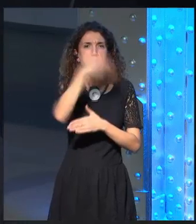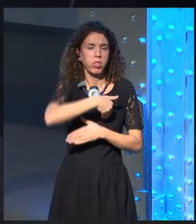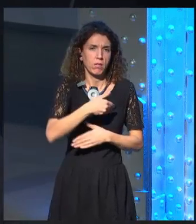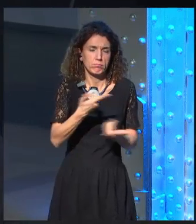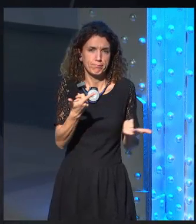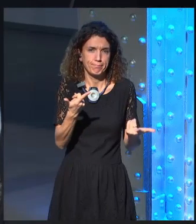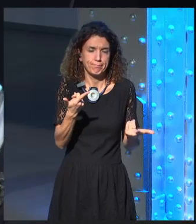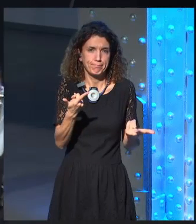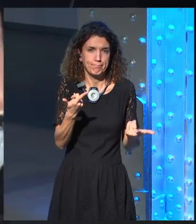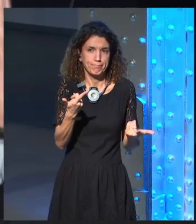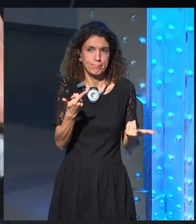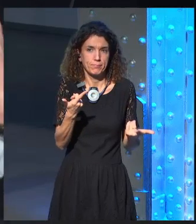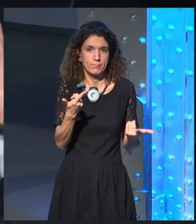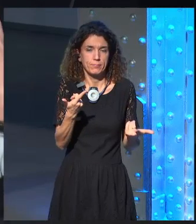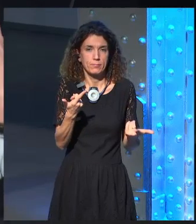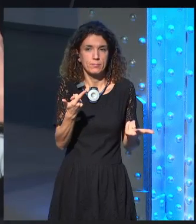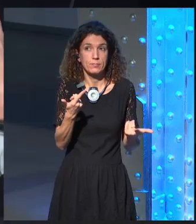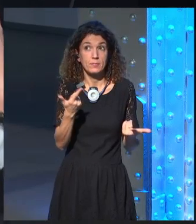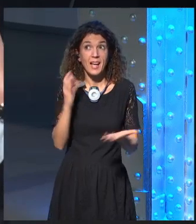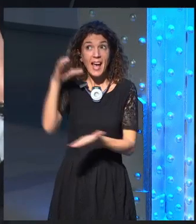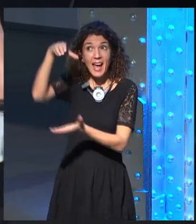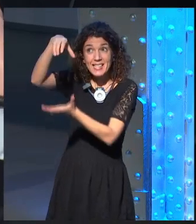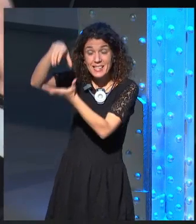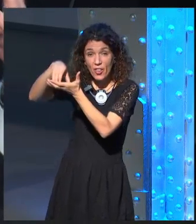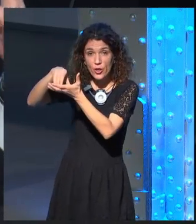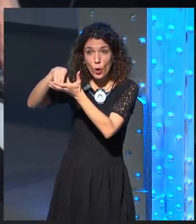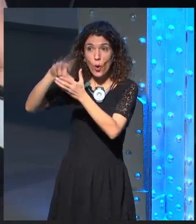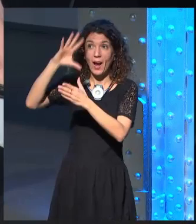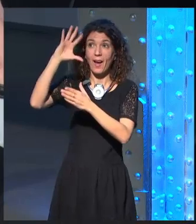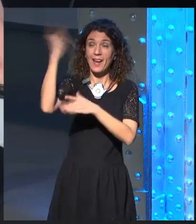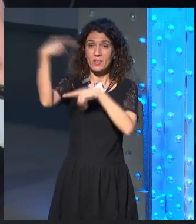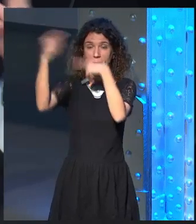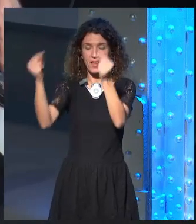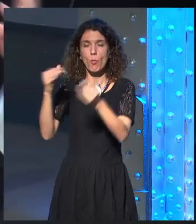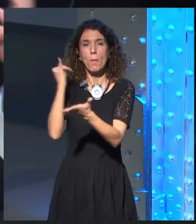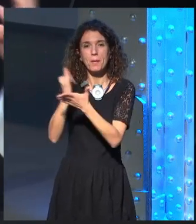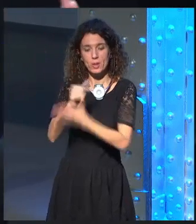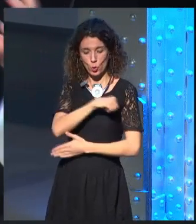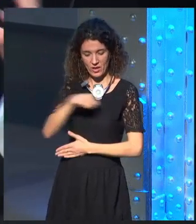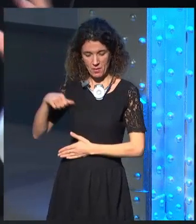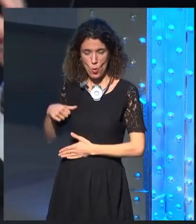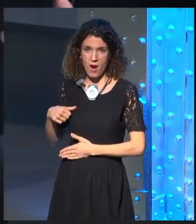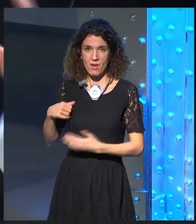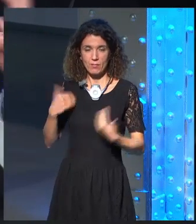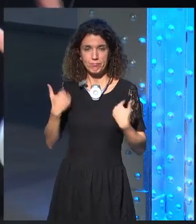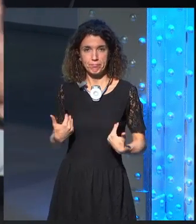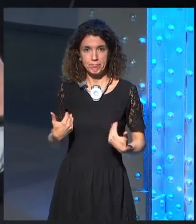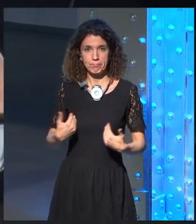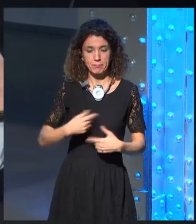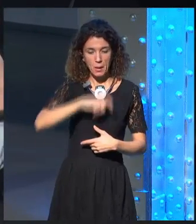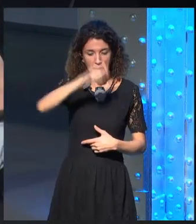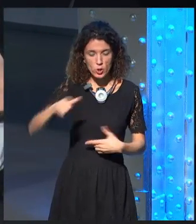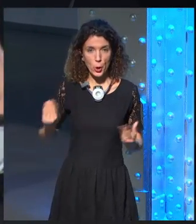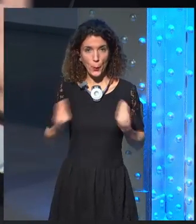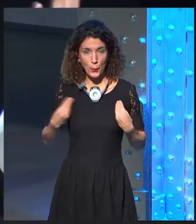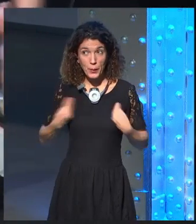es ver la estación espacial como un experimento individual, en el sentido de ser capaces de que la gente